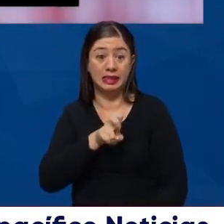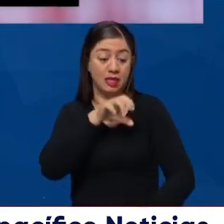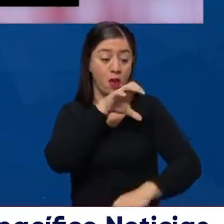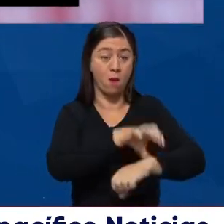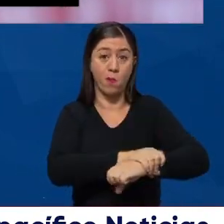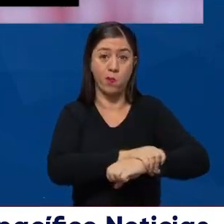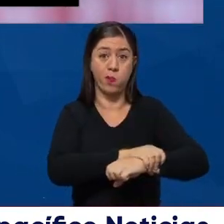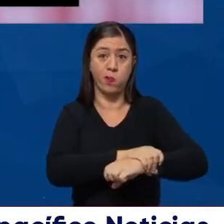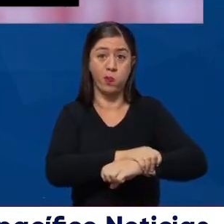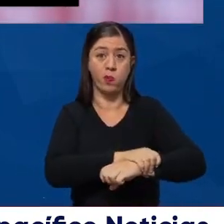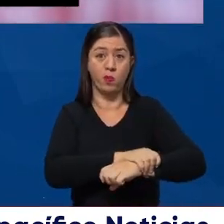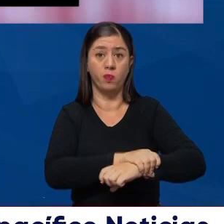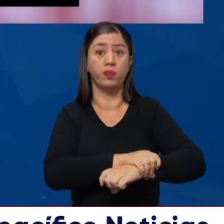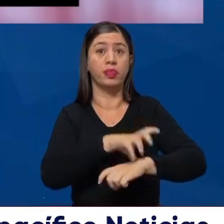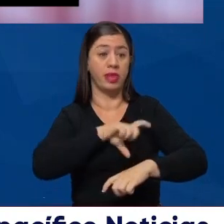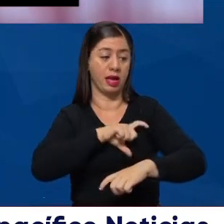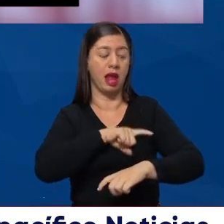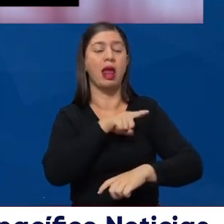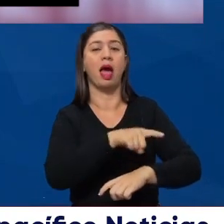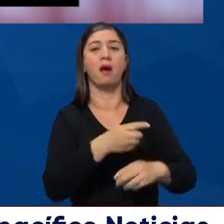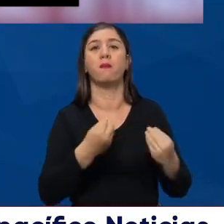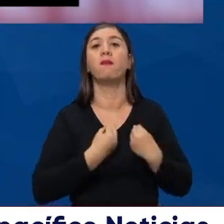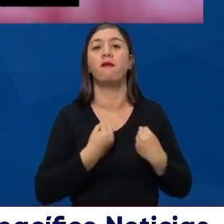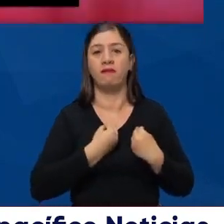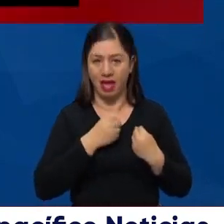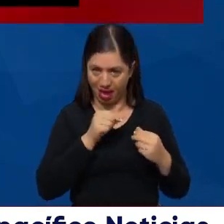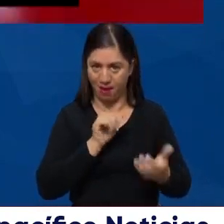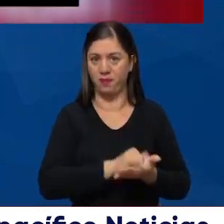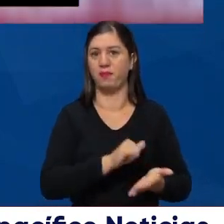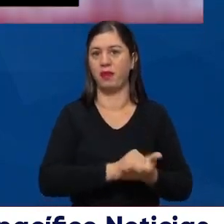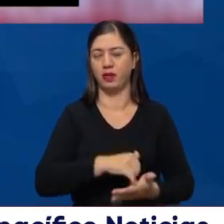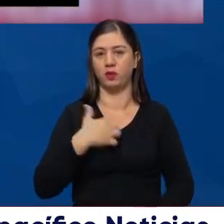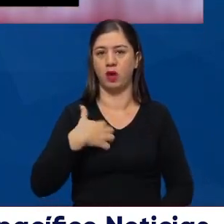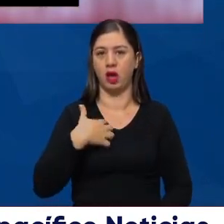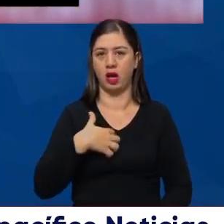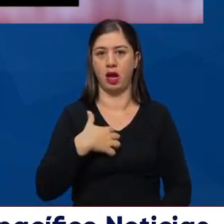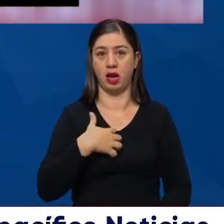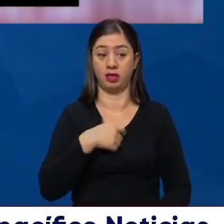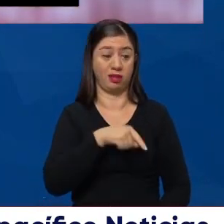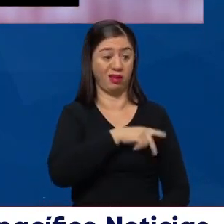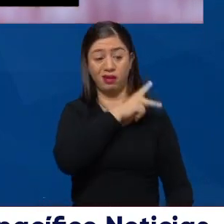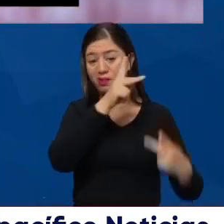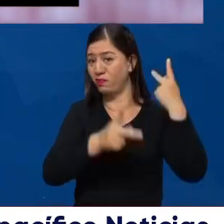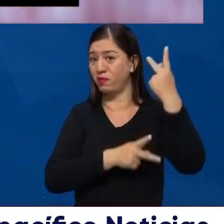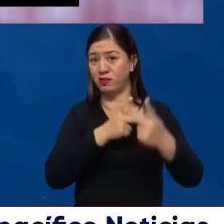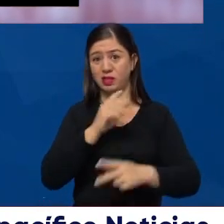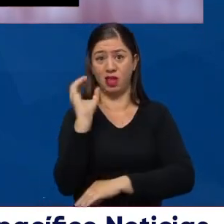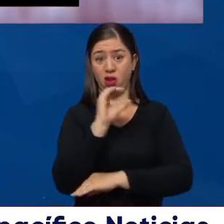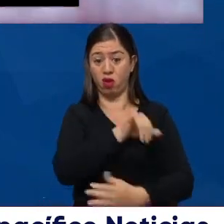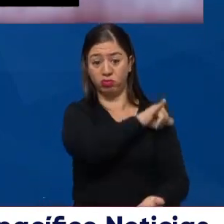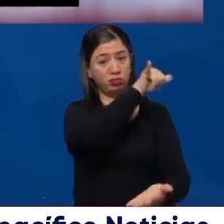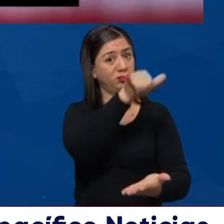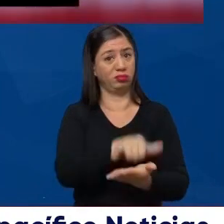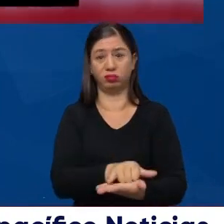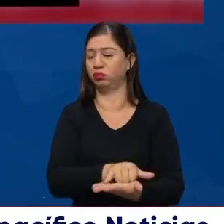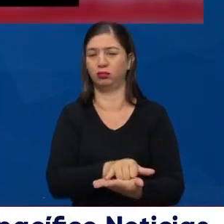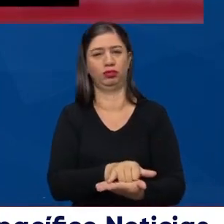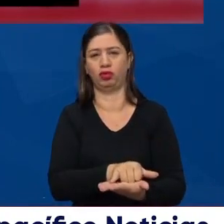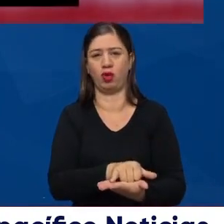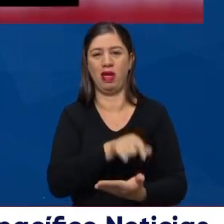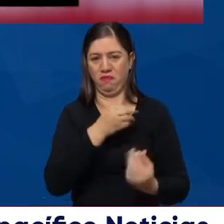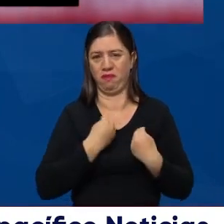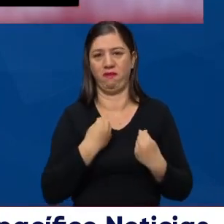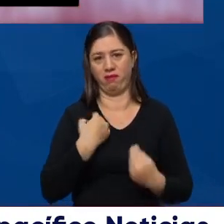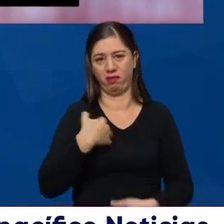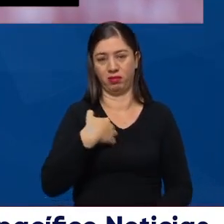al parecer, varios de ellos vivían en Argentina, no eran visitantes desde Colombia, y lo que se teme,